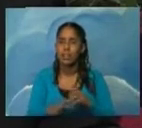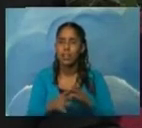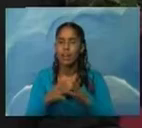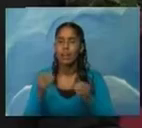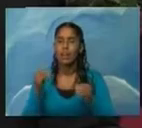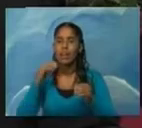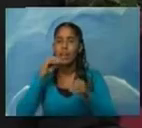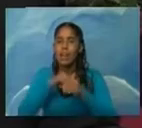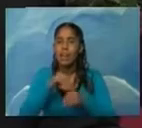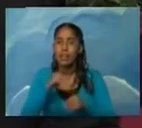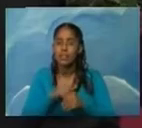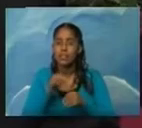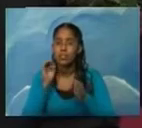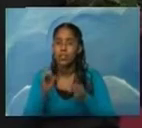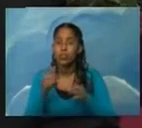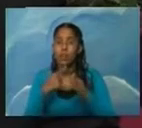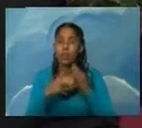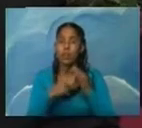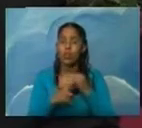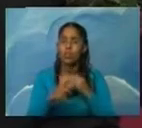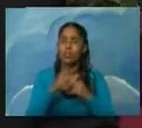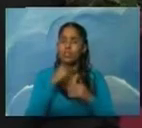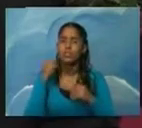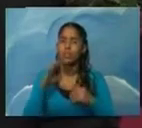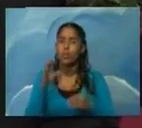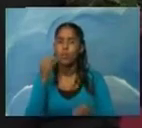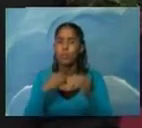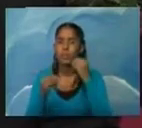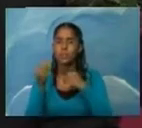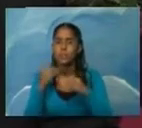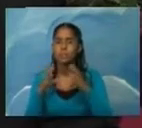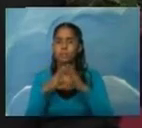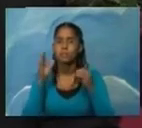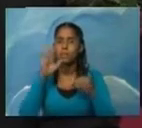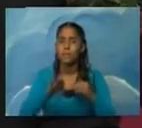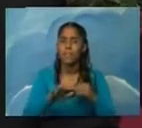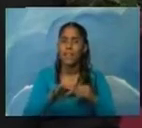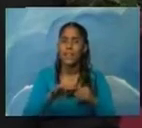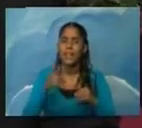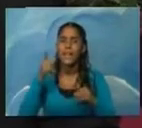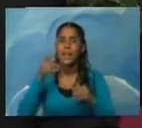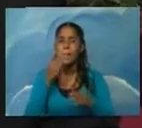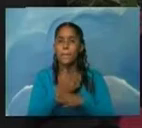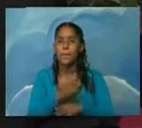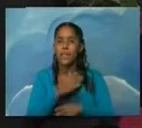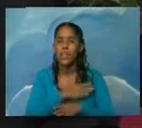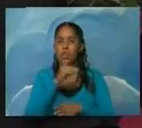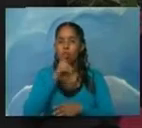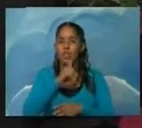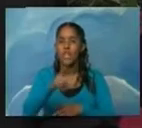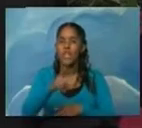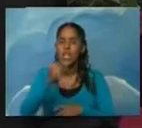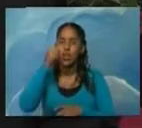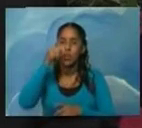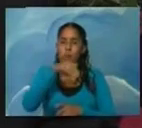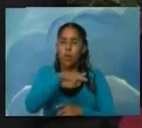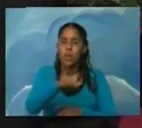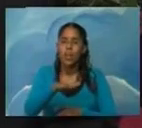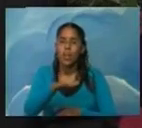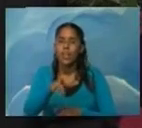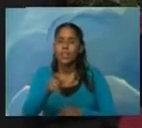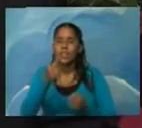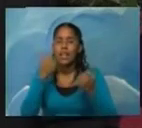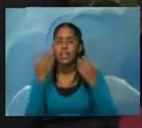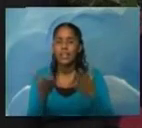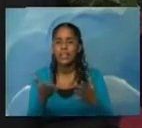en... ninguna cosa mortecina comeréis al extranjero que está en medio de tu población, la